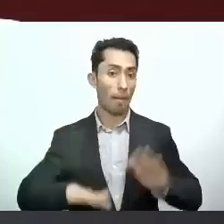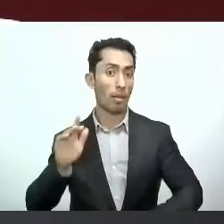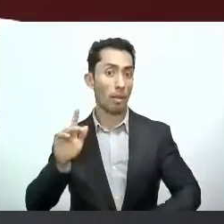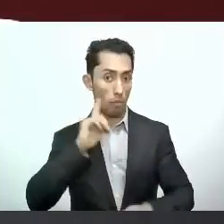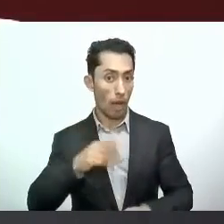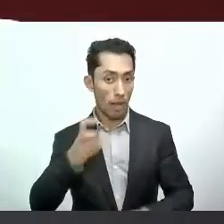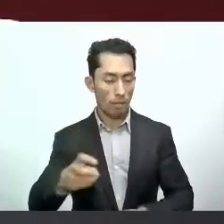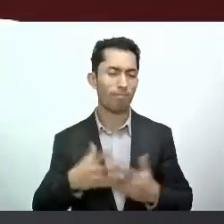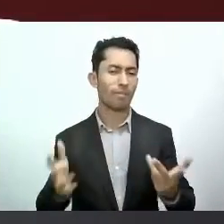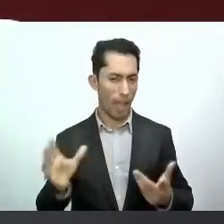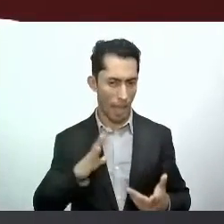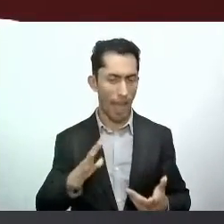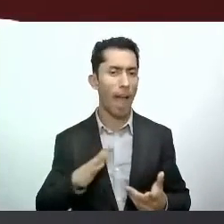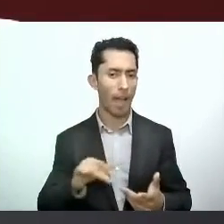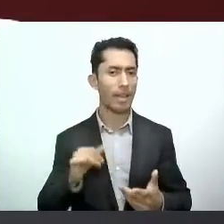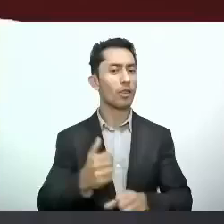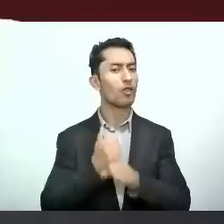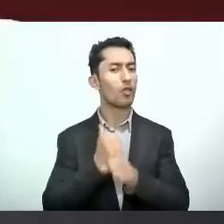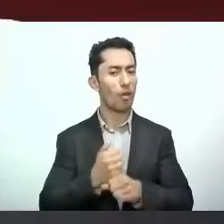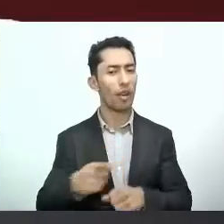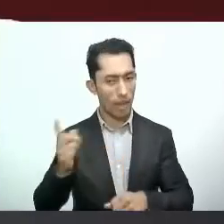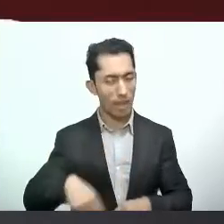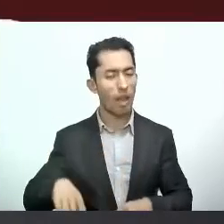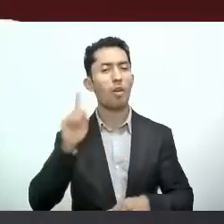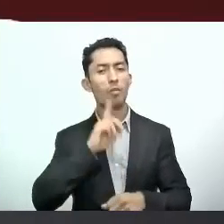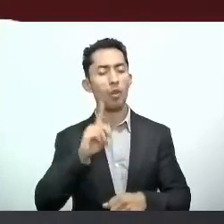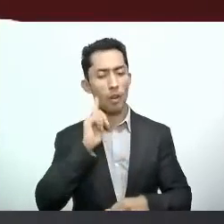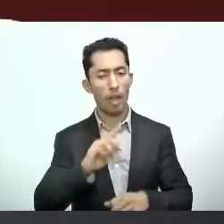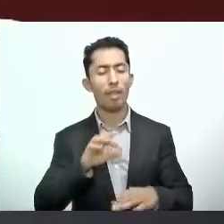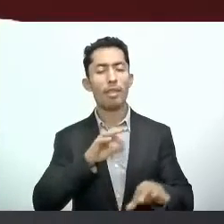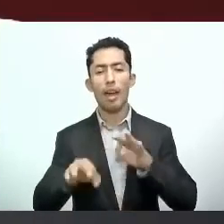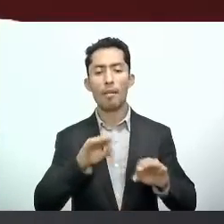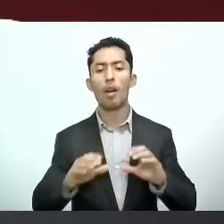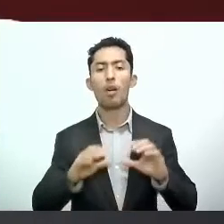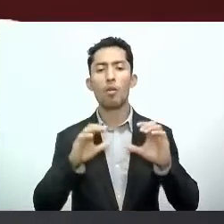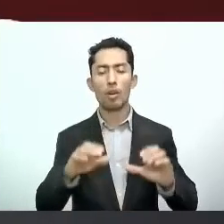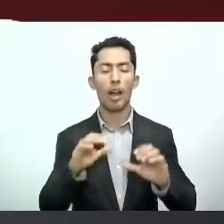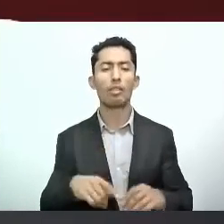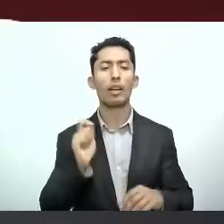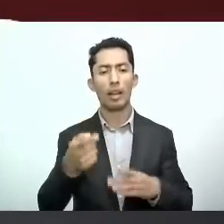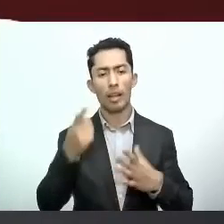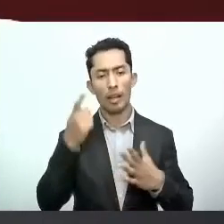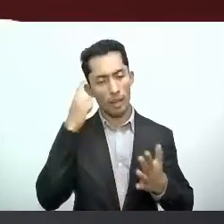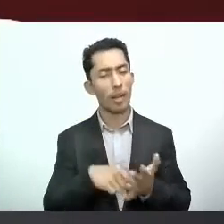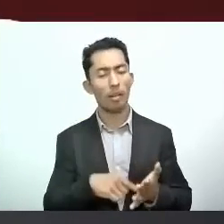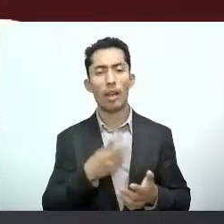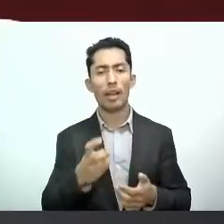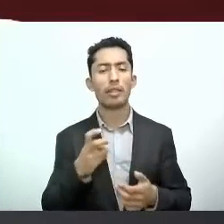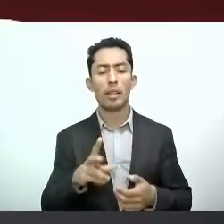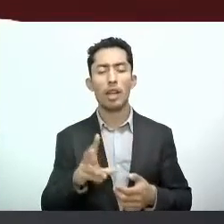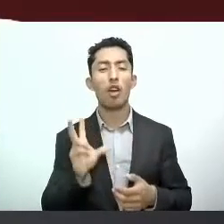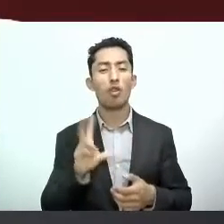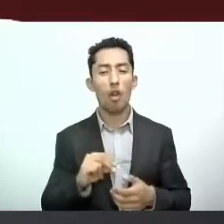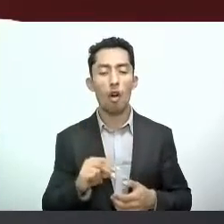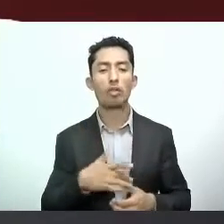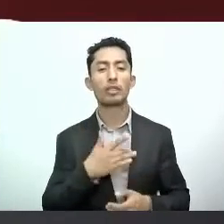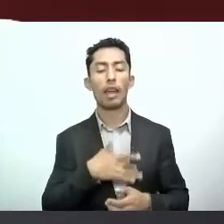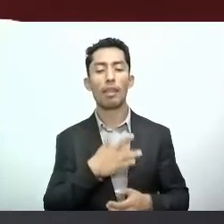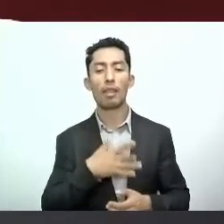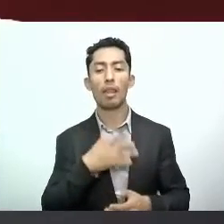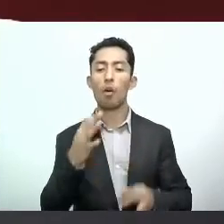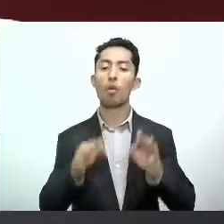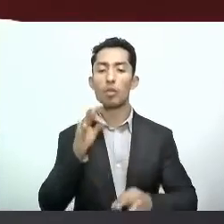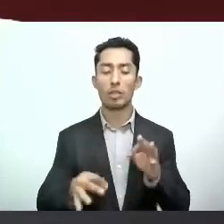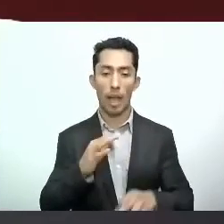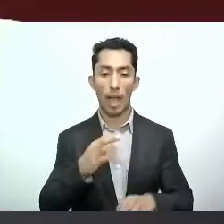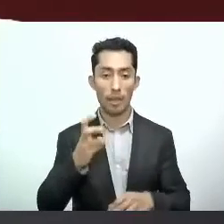costos también para las mujeres. El trabajo de cuidado me parece que no ha sido algo en lo que los poderes judiciales estén